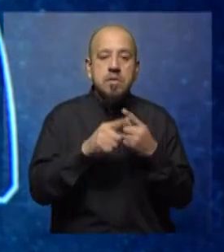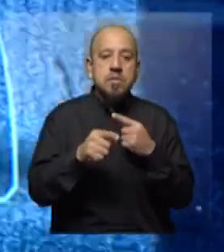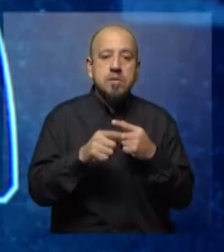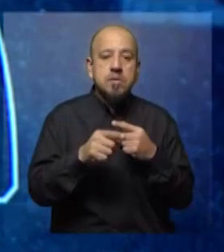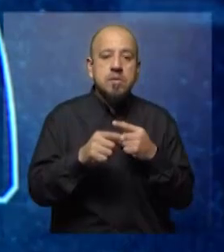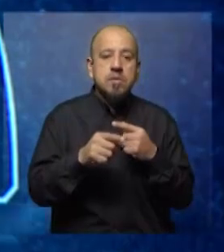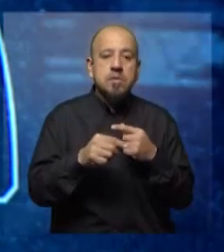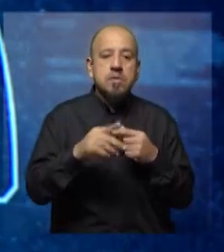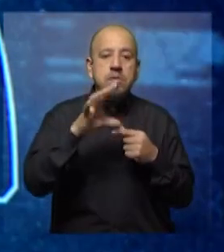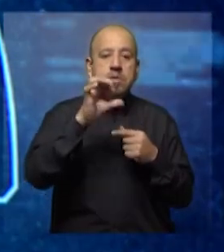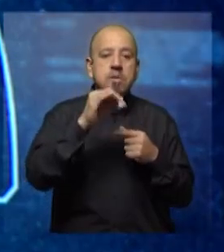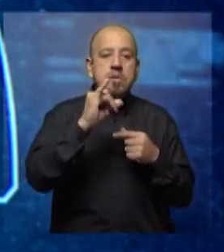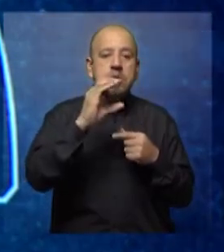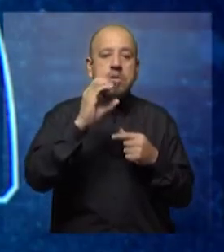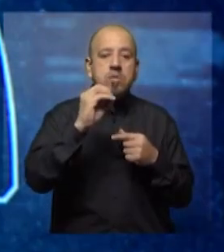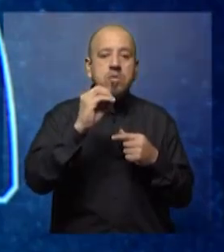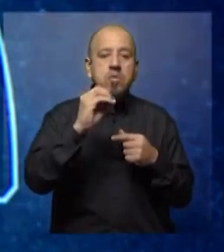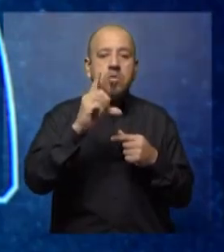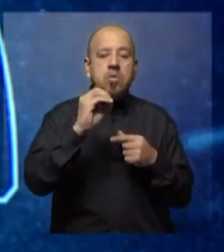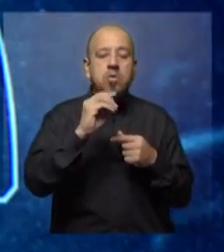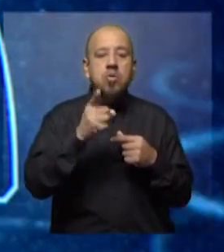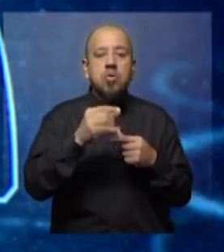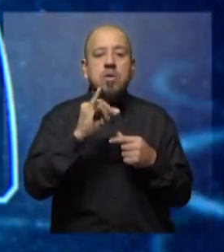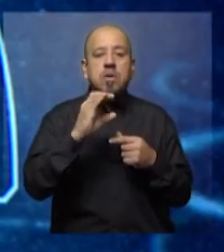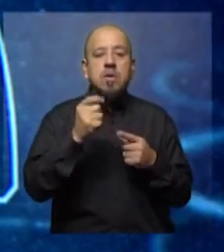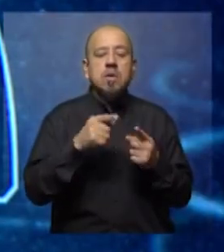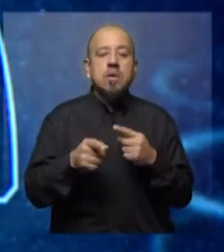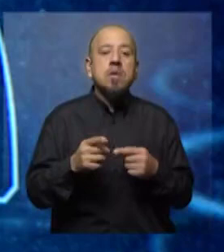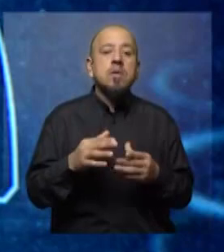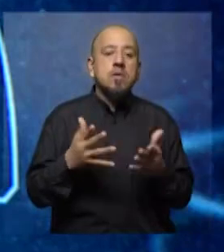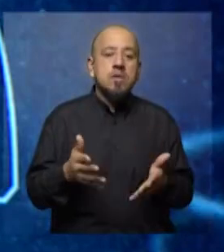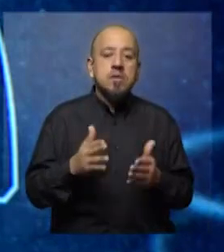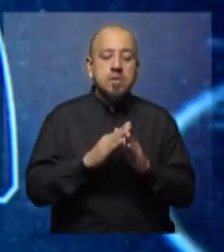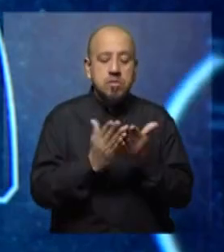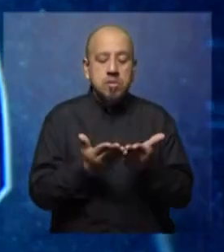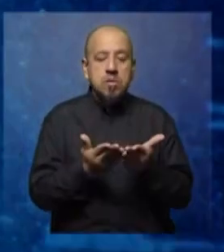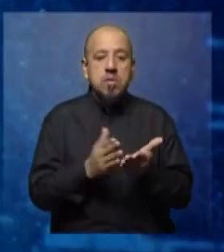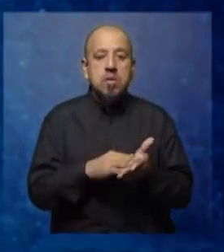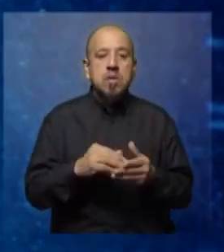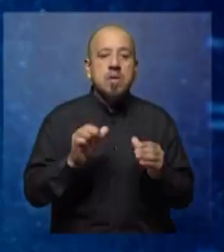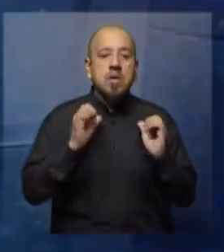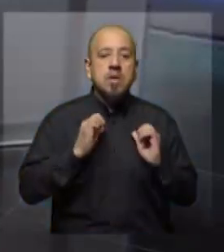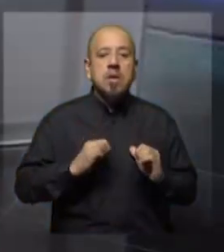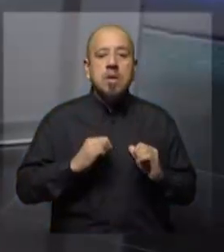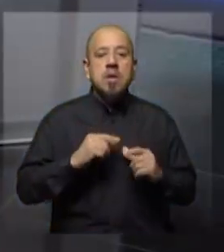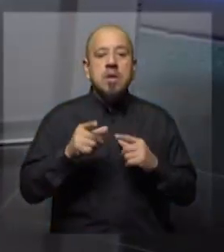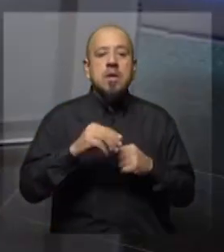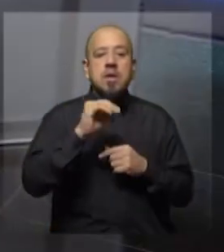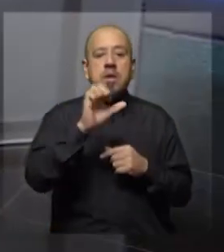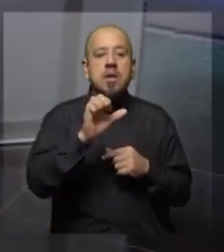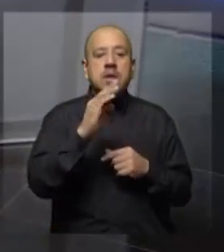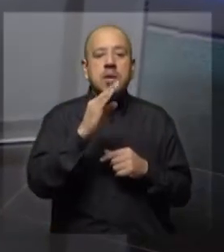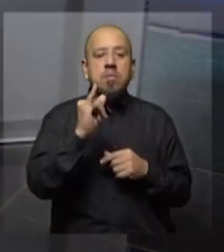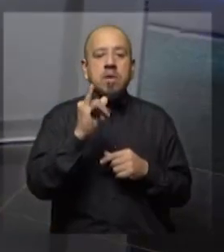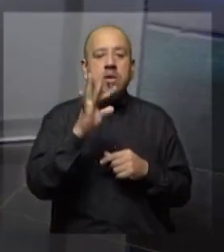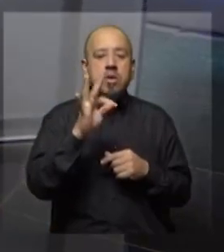Es un término creado por él además de de esa faceta es un libro de ética y es un libro de epistemología también es decir sobre